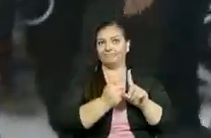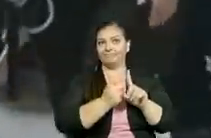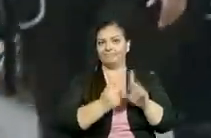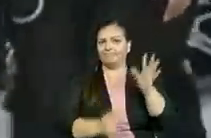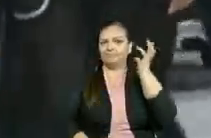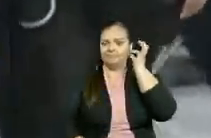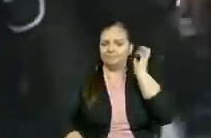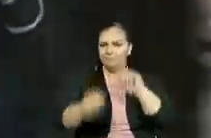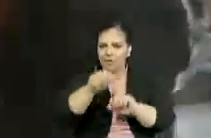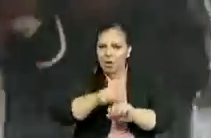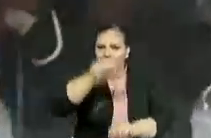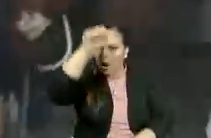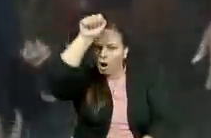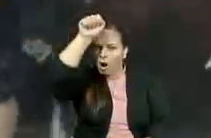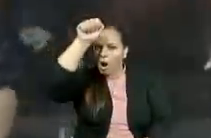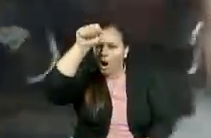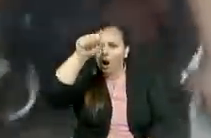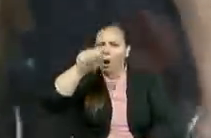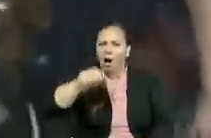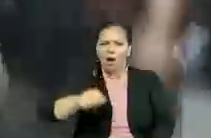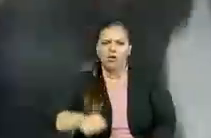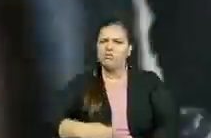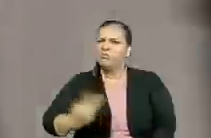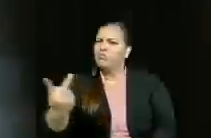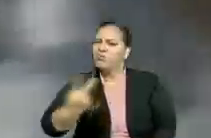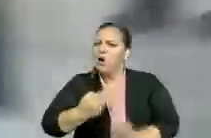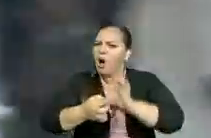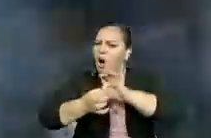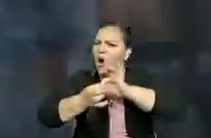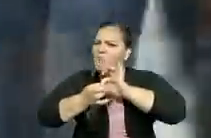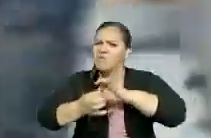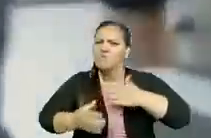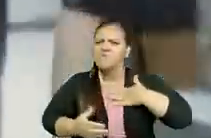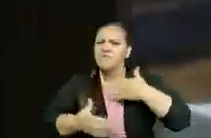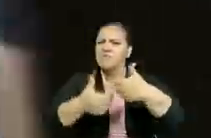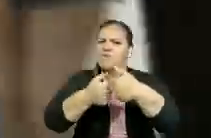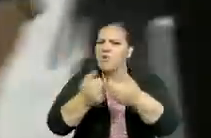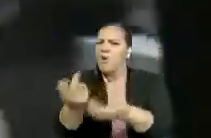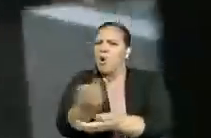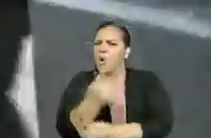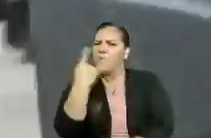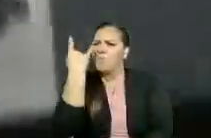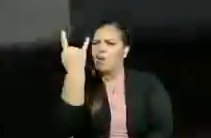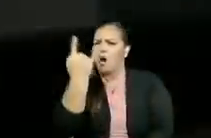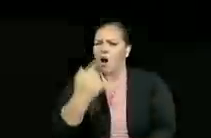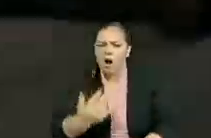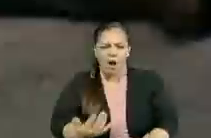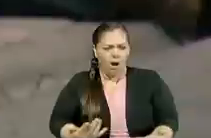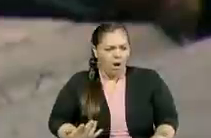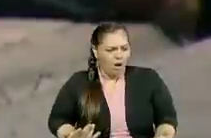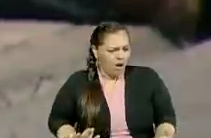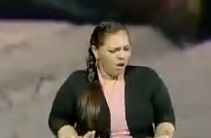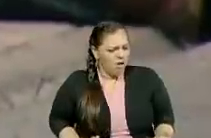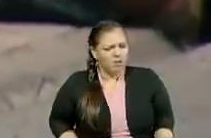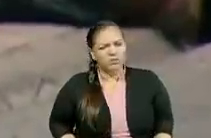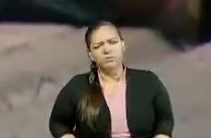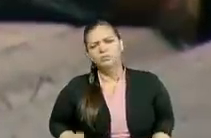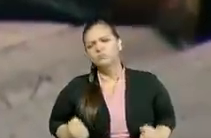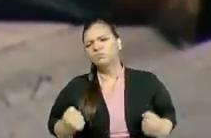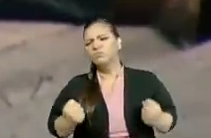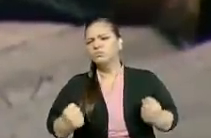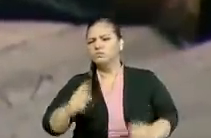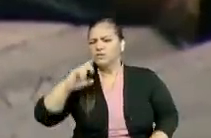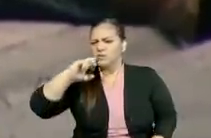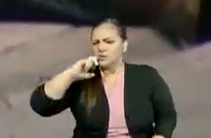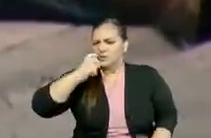sentimental, de celos. Posteriormente la apuñala, después busca un machete y la comienza a